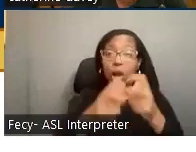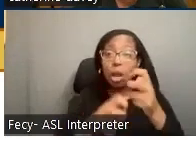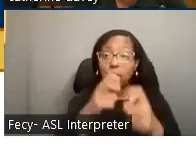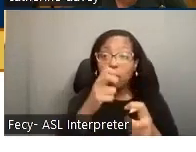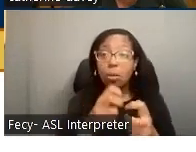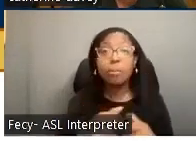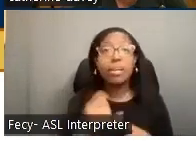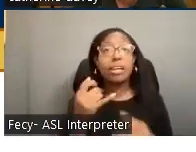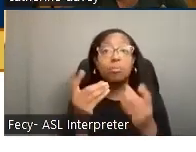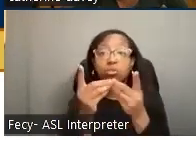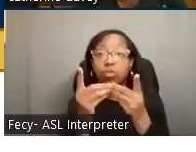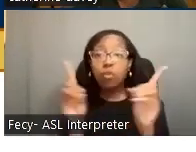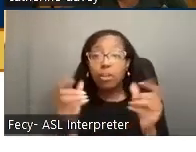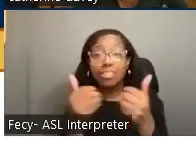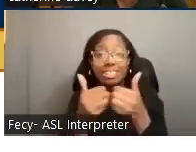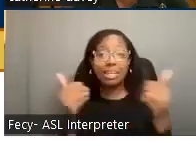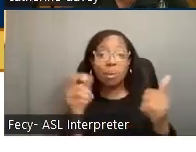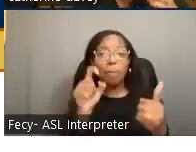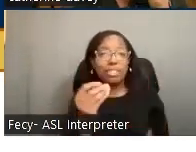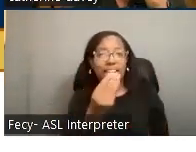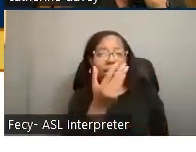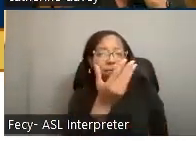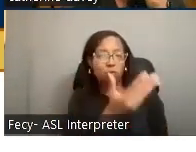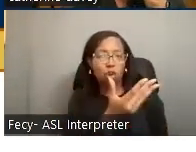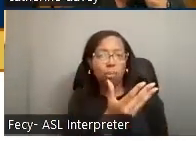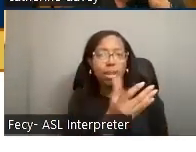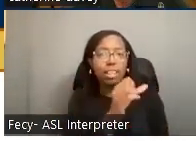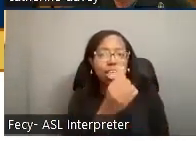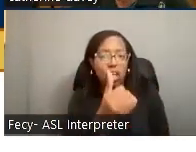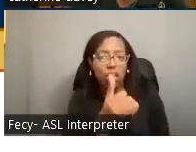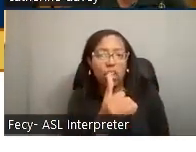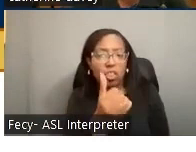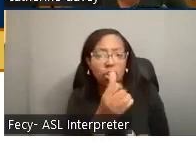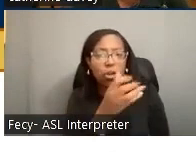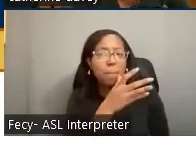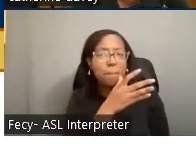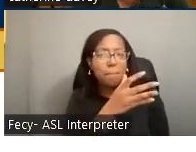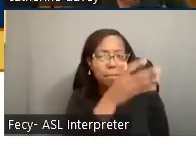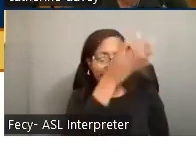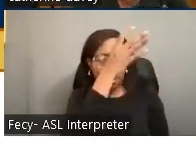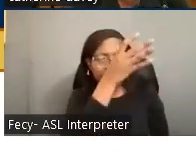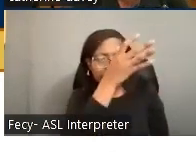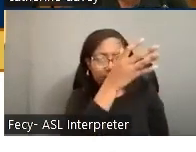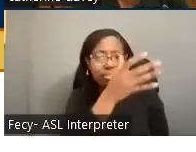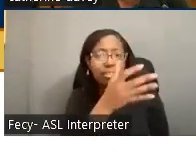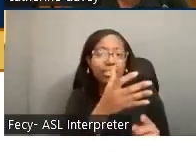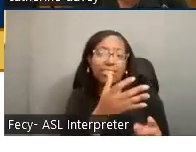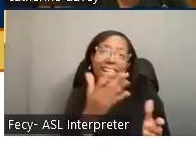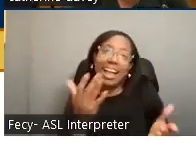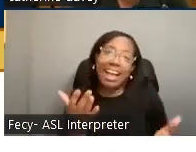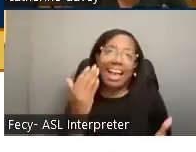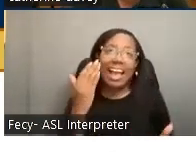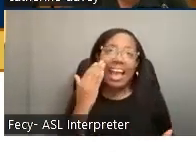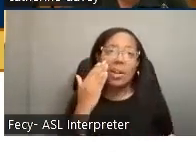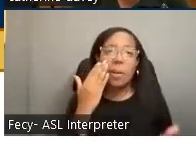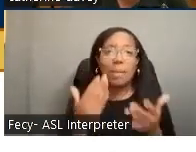divorciado, tiene que notificar al otro padre de su hijo con necesidades especiales. Definitivamente yo entiendo que tal vez eso podría ser dramático y